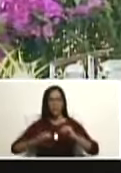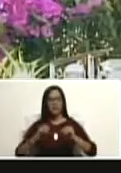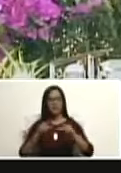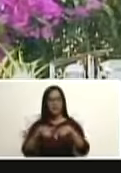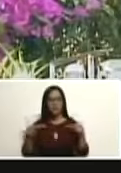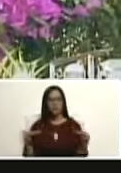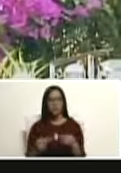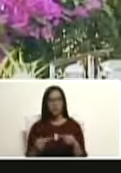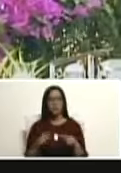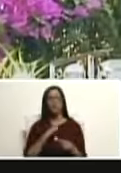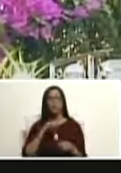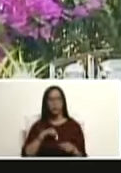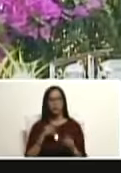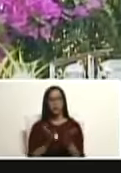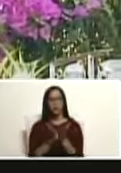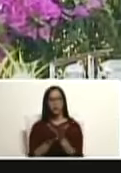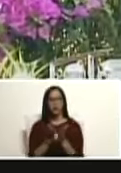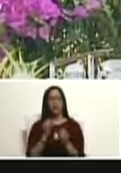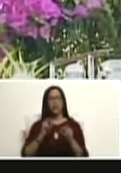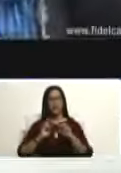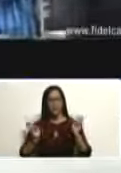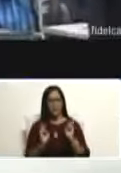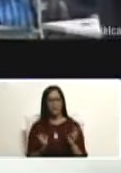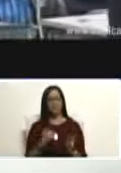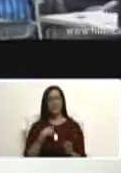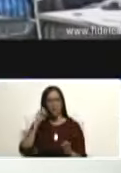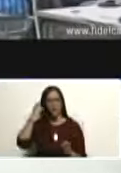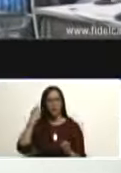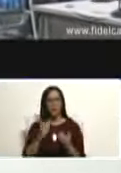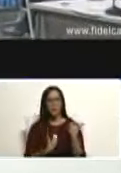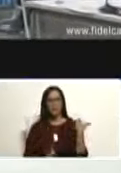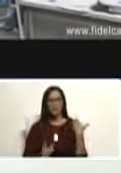Nosotros hemos estudiado el tema. Yo le recordaba al presidente Petro,